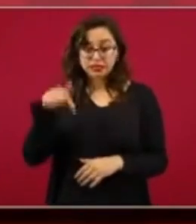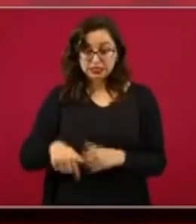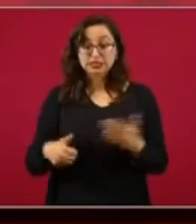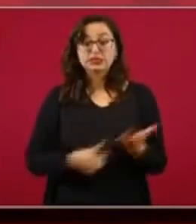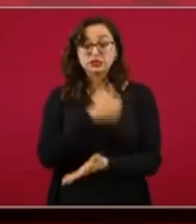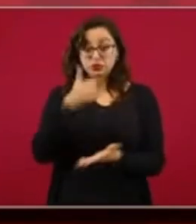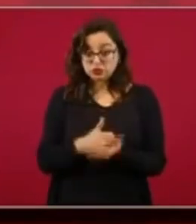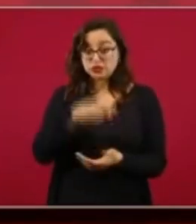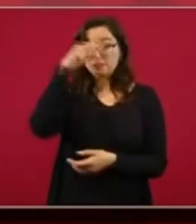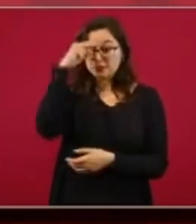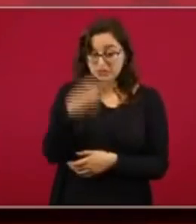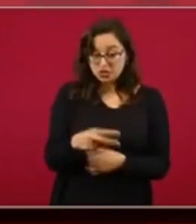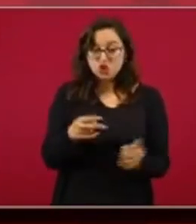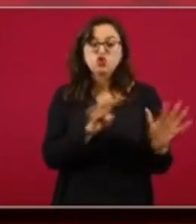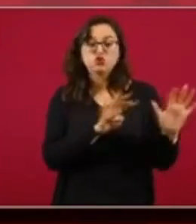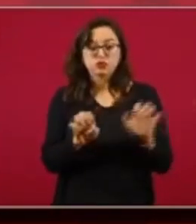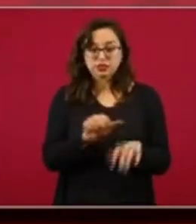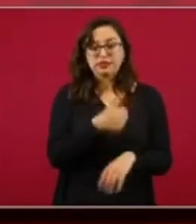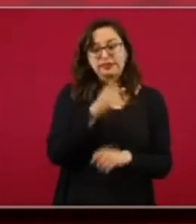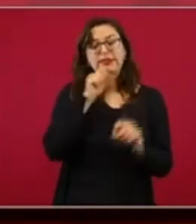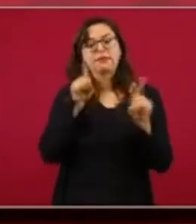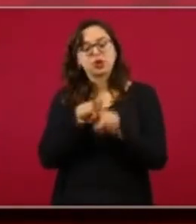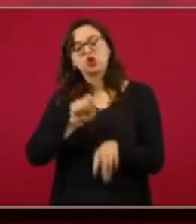México, además del 911,